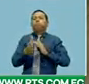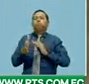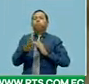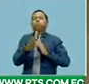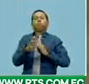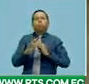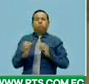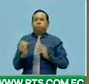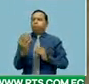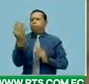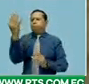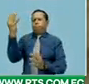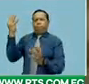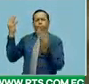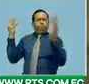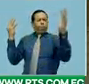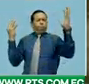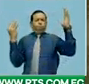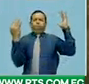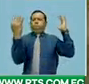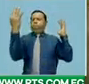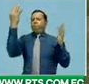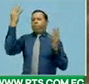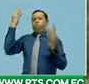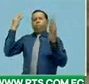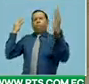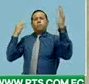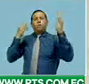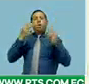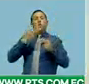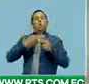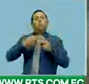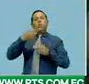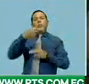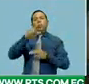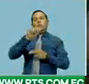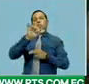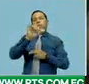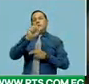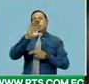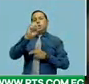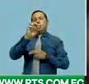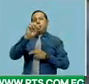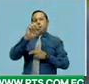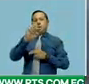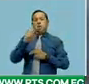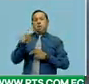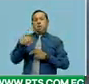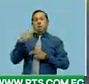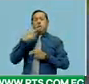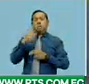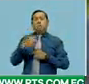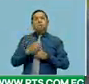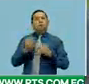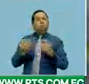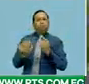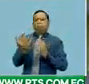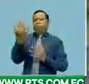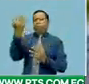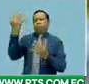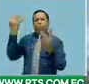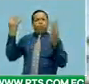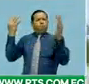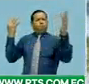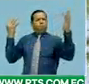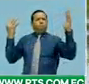Son árboles de guayacanes que florecen totalmente, convirtiéndose en estos días en un espectáculo natural que se puede apreciar en la